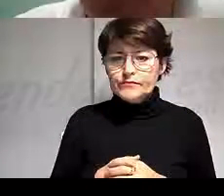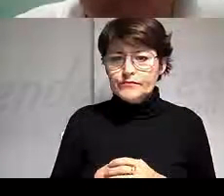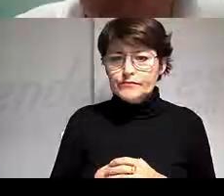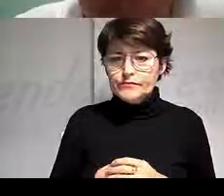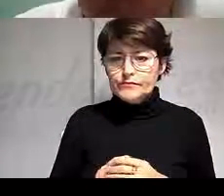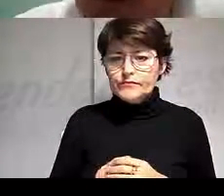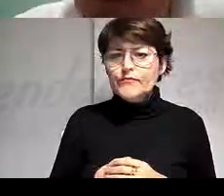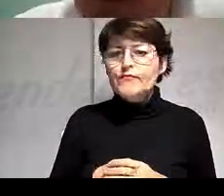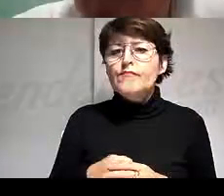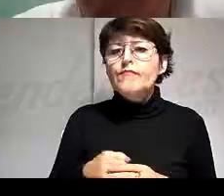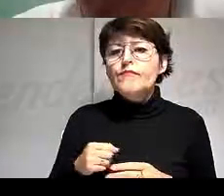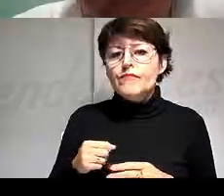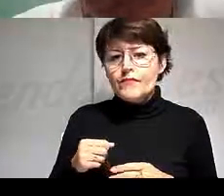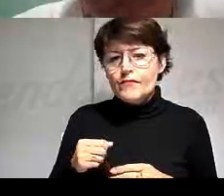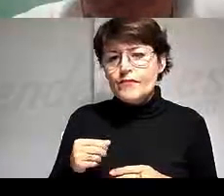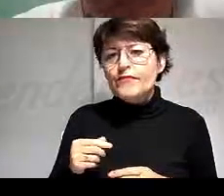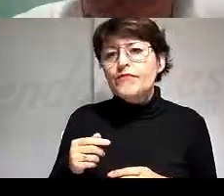para